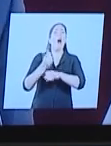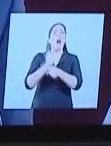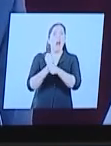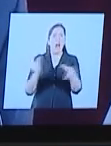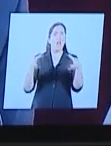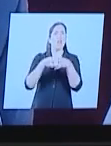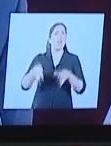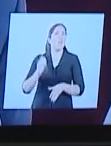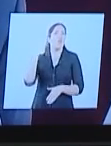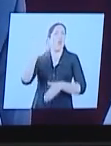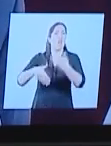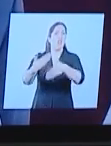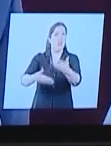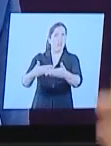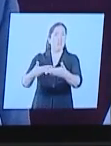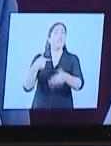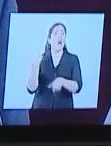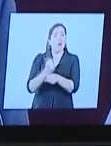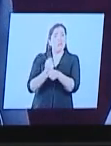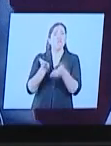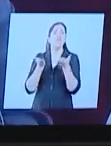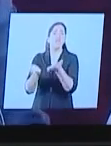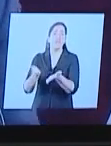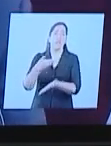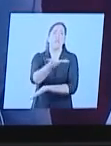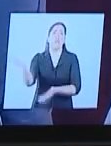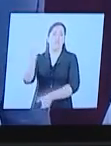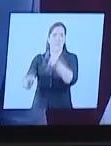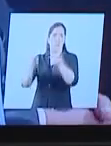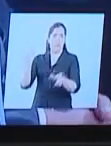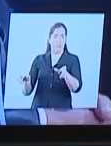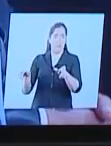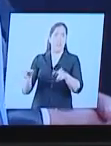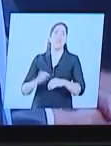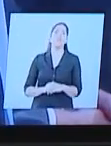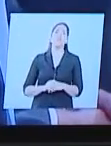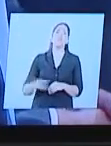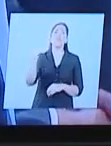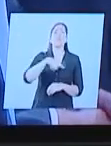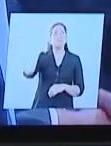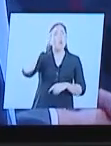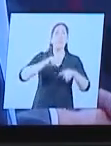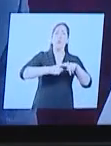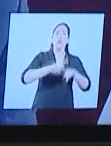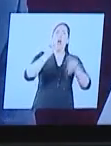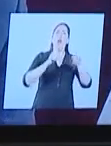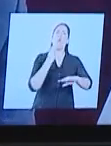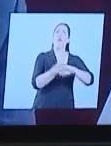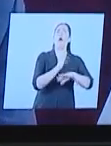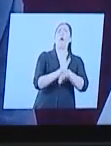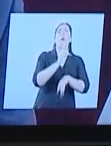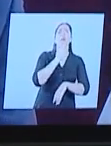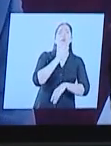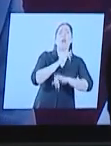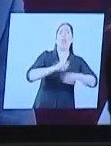También es importante que nombró, que eso marca la diferencia, a sus competidores en